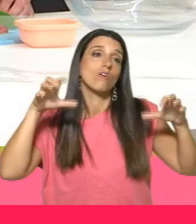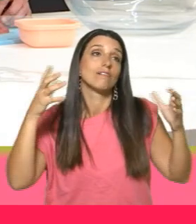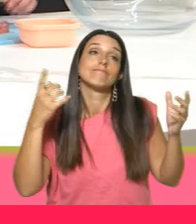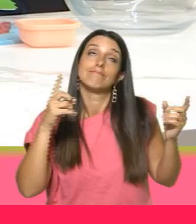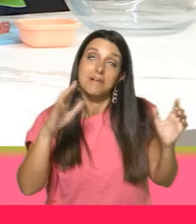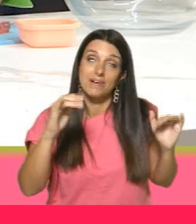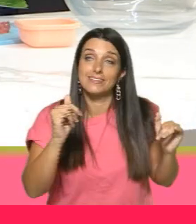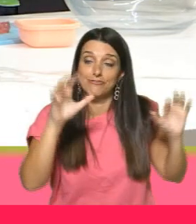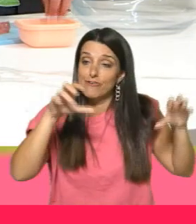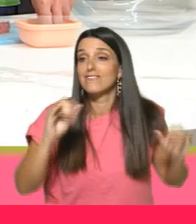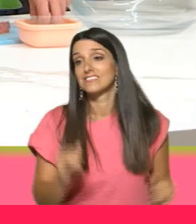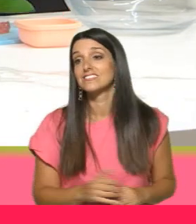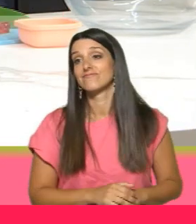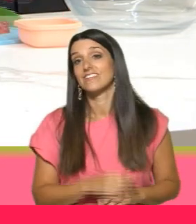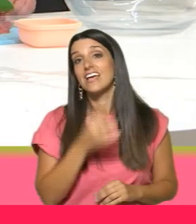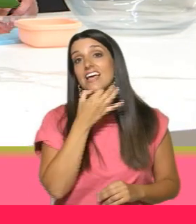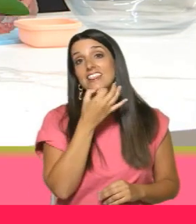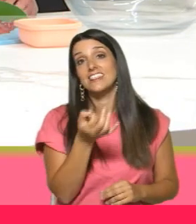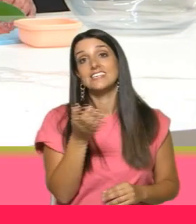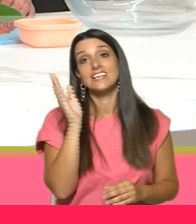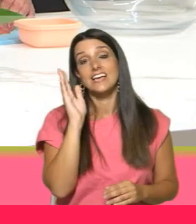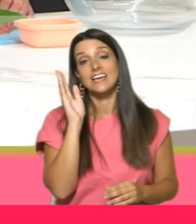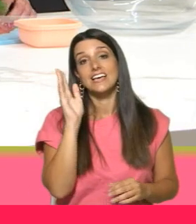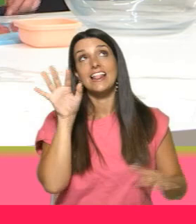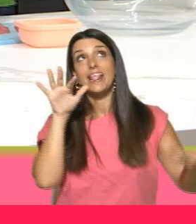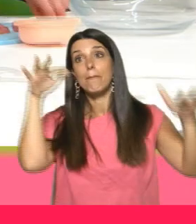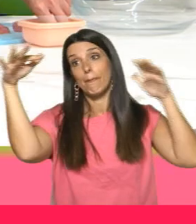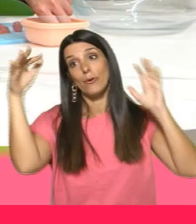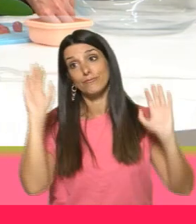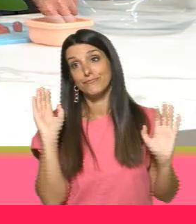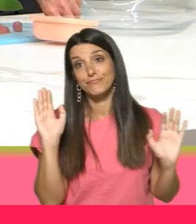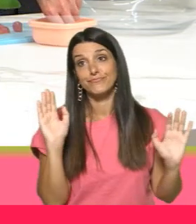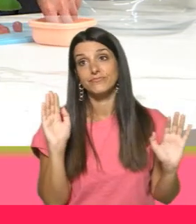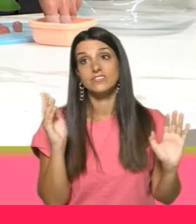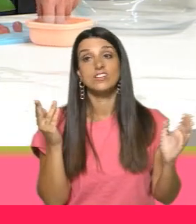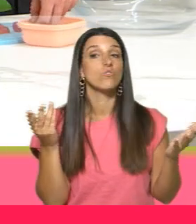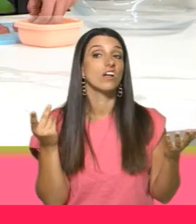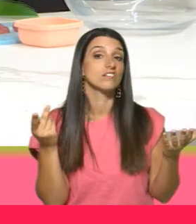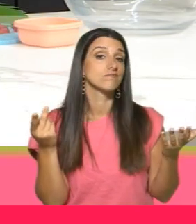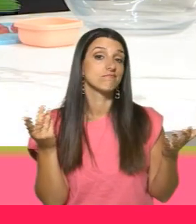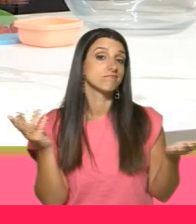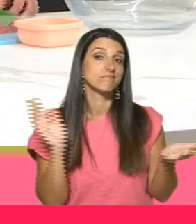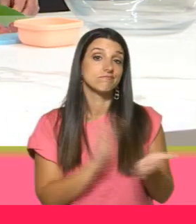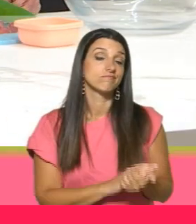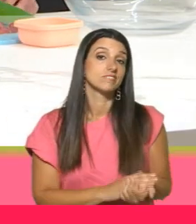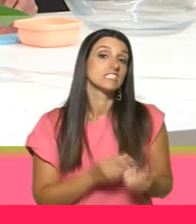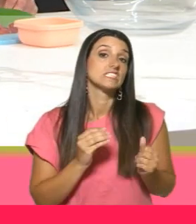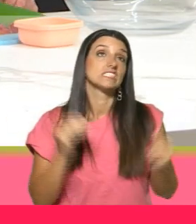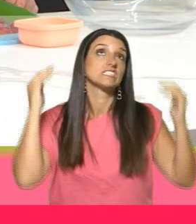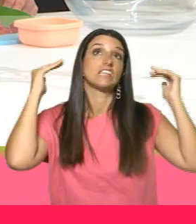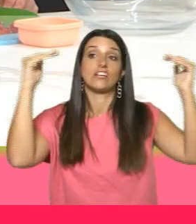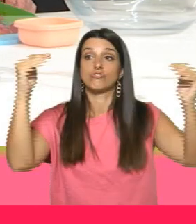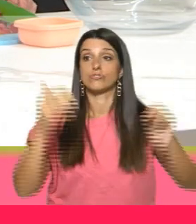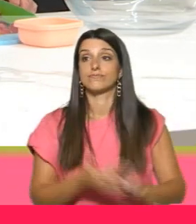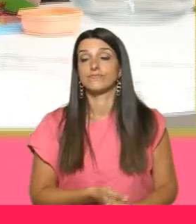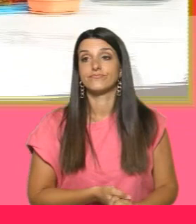que va a llover. Me parece que sí, según no hay caso. Lo que dice, está. Este, bueno, está. Los pronósticos. Y ahí festejaremos con lo que hay. Sí, claro. ¿Qué va a ser? Bajo techo. Bajo